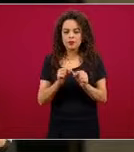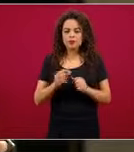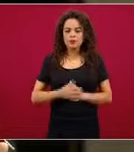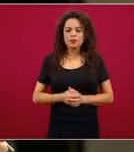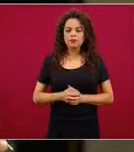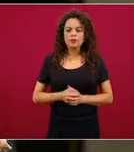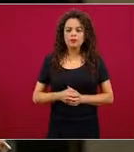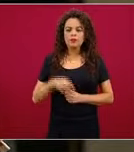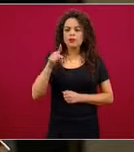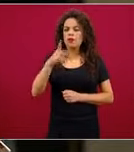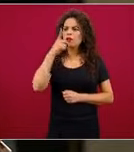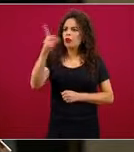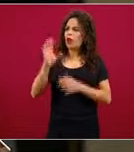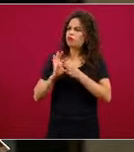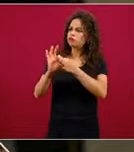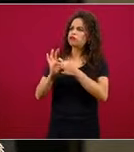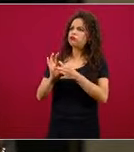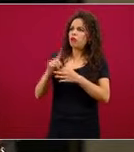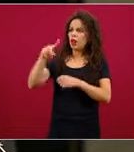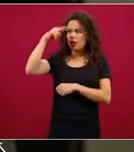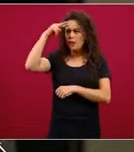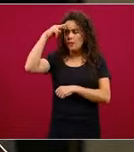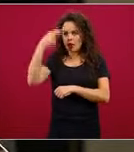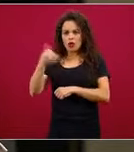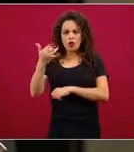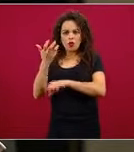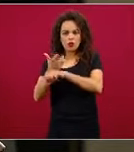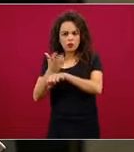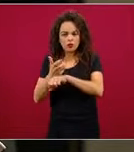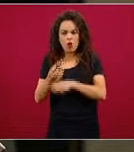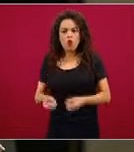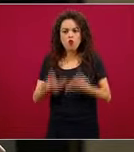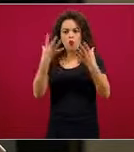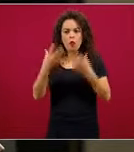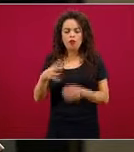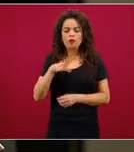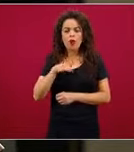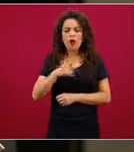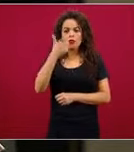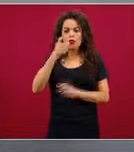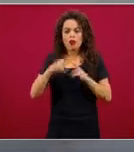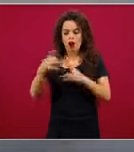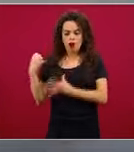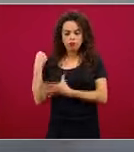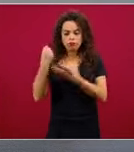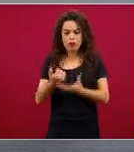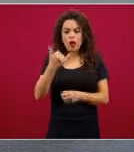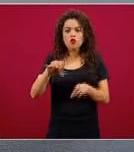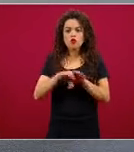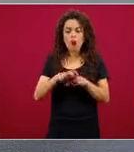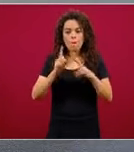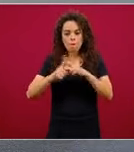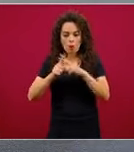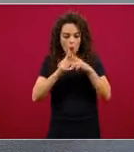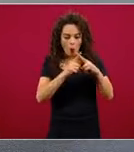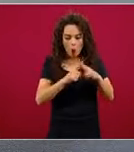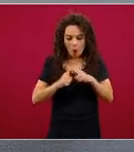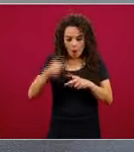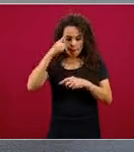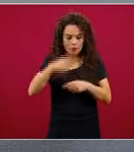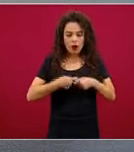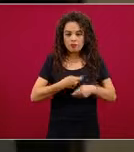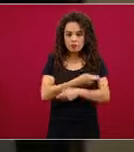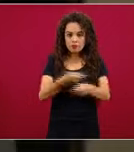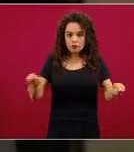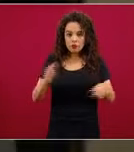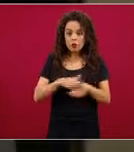entre México y Estados Unidos. ¿Cuánto es el recurso que se va a recibir y cómo se va a repartir, ¿no? ¿Cuánto en cada estado? Nos dicen que la Secretaría